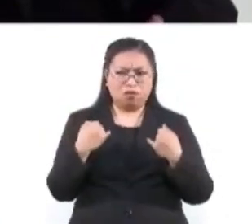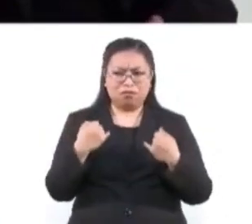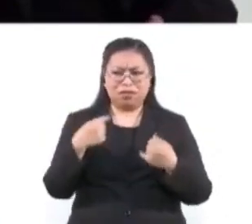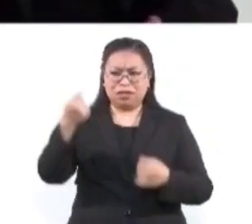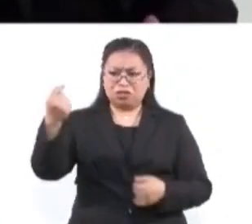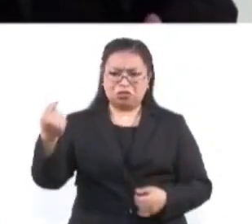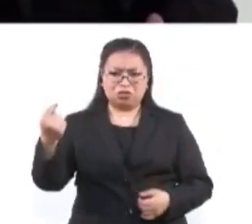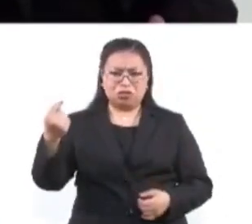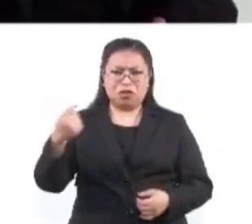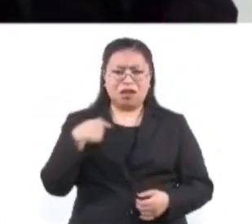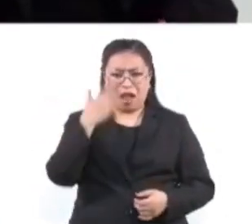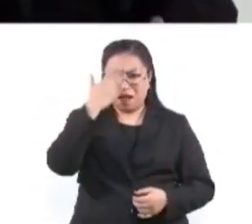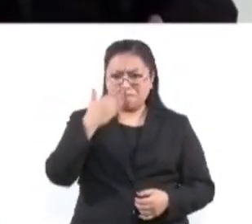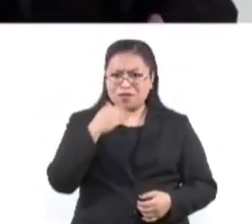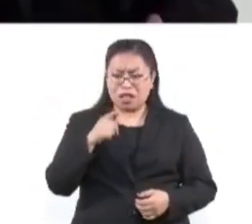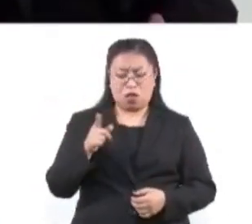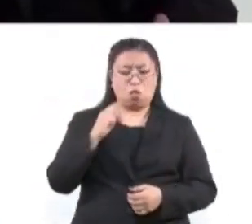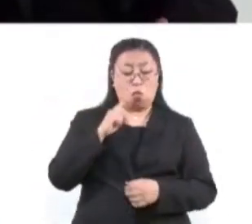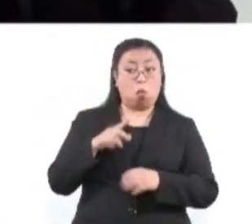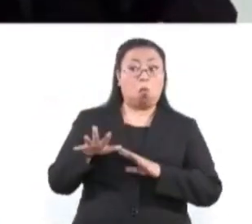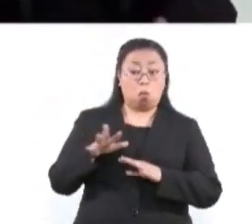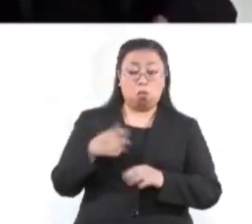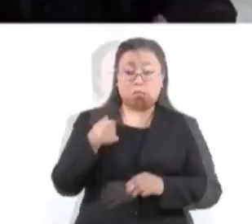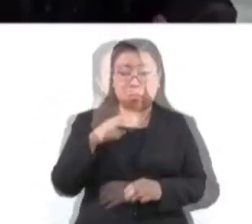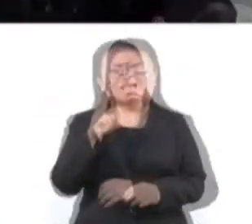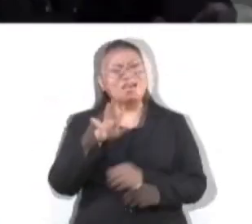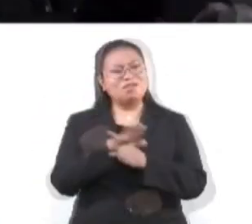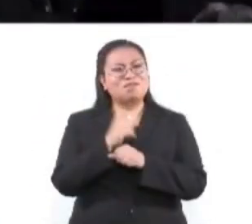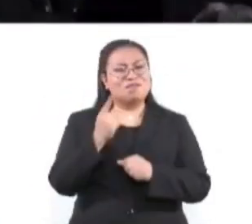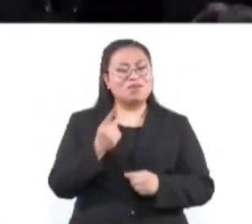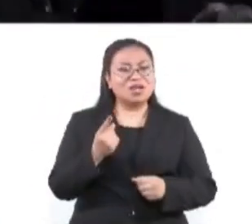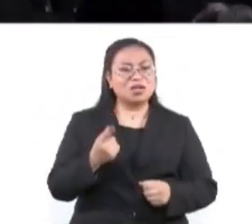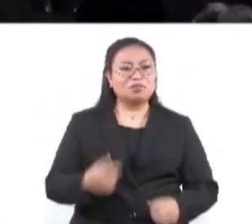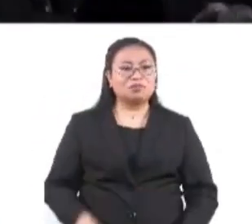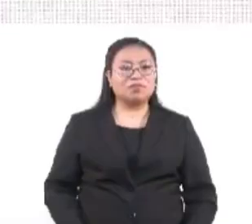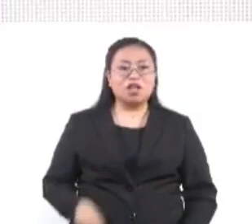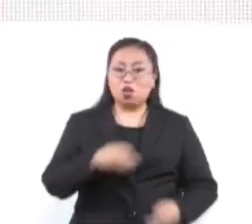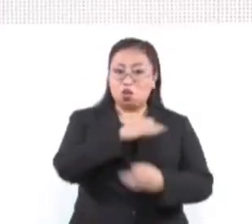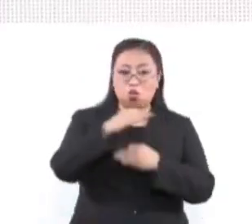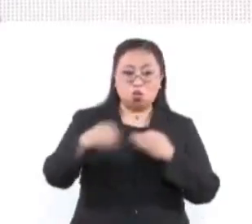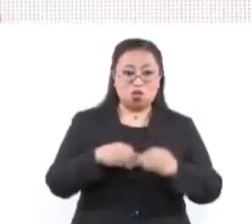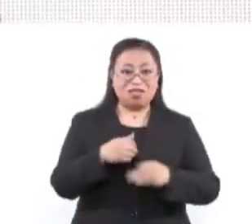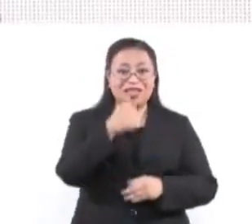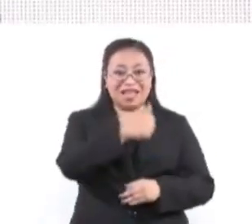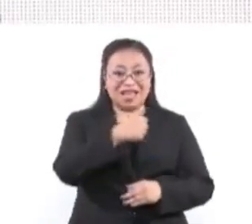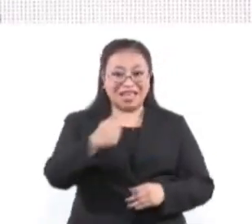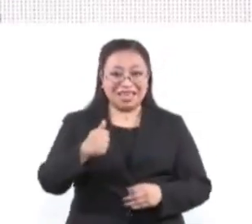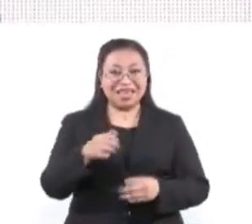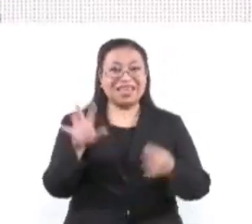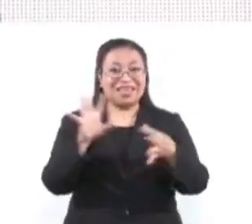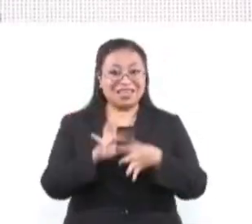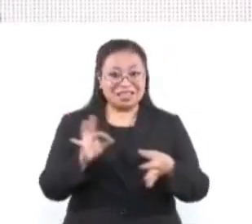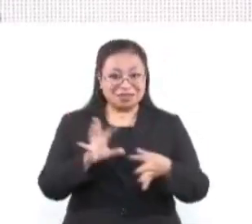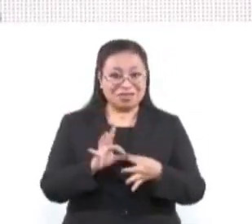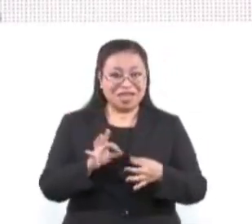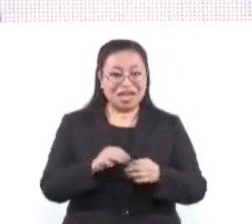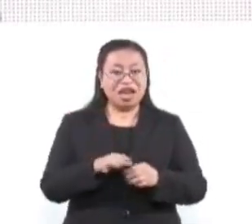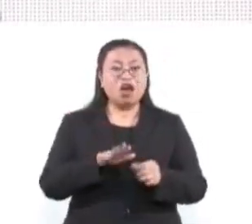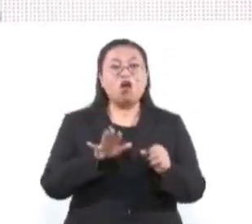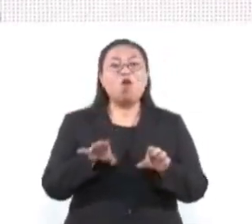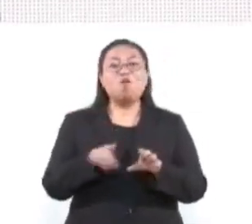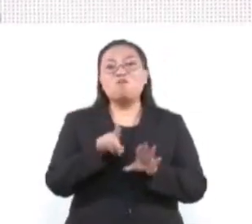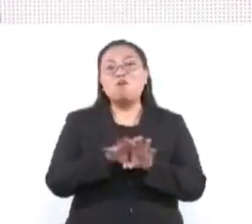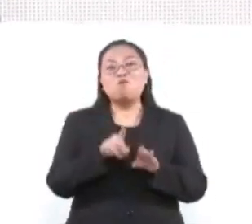talentoso, pero tenía un talento así de esos que sorprendían. Todos aquí han coincidido en la descripción de